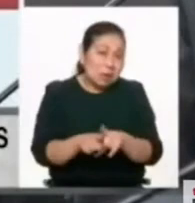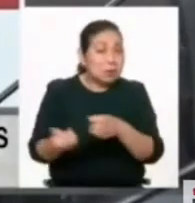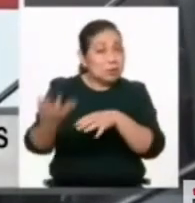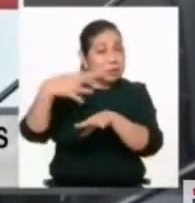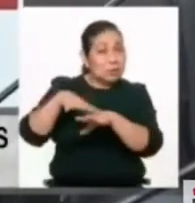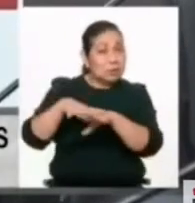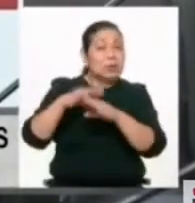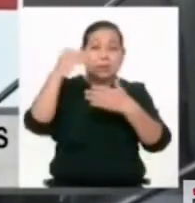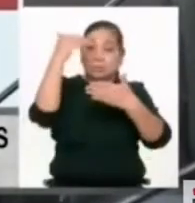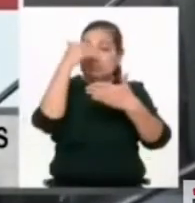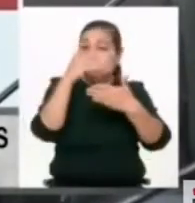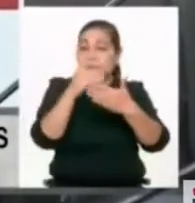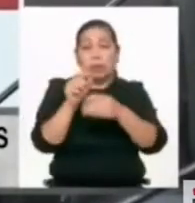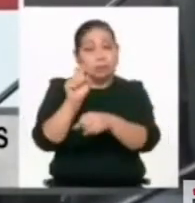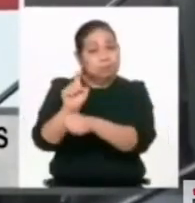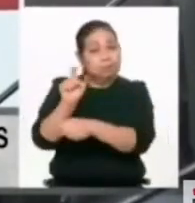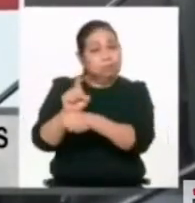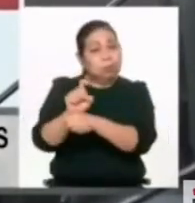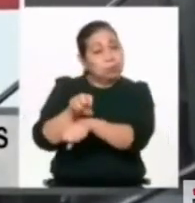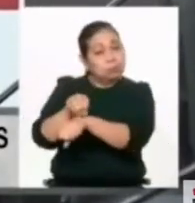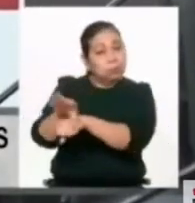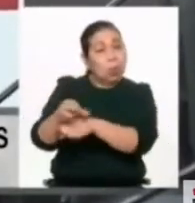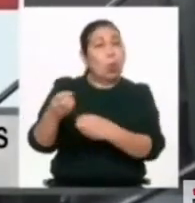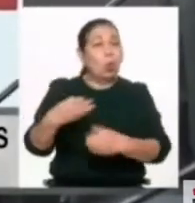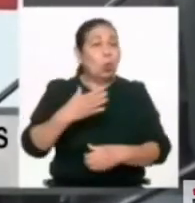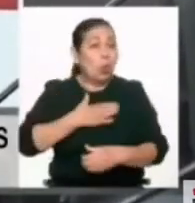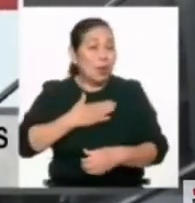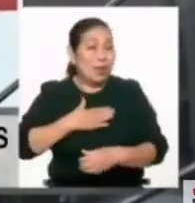Hemos incluido un cronograma de capacitación a los